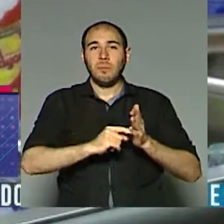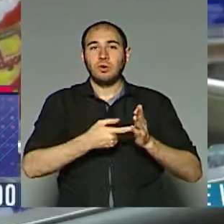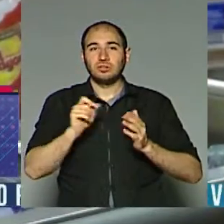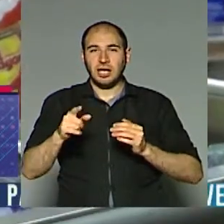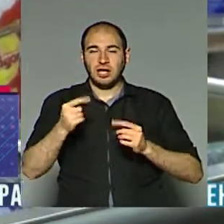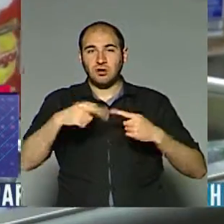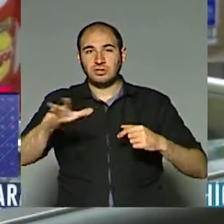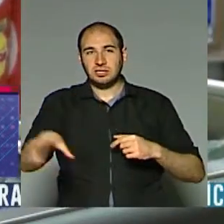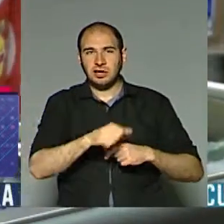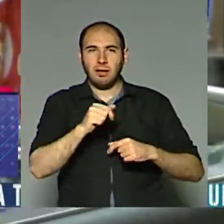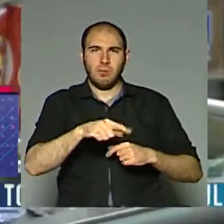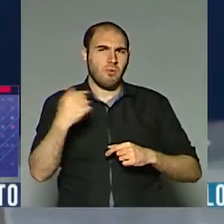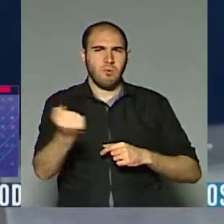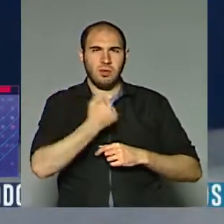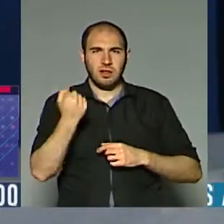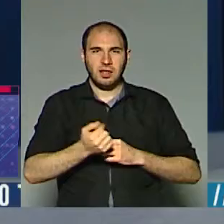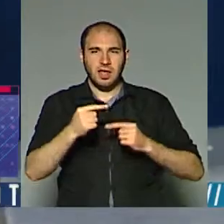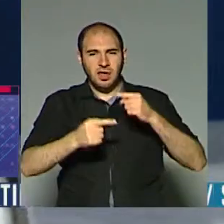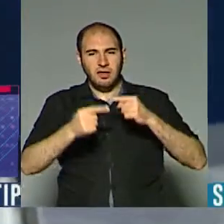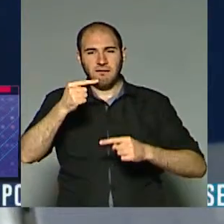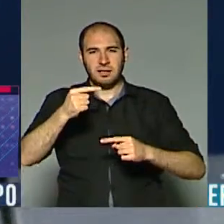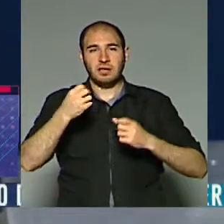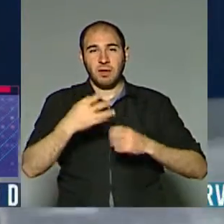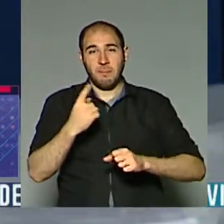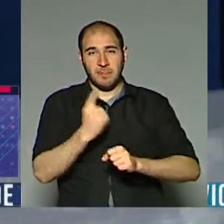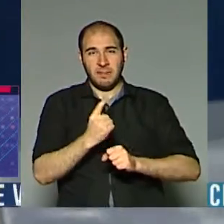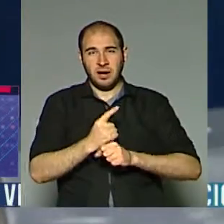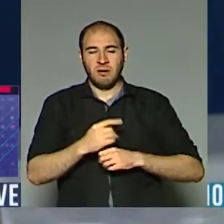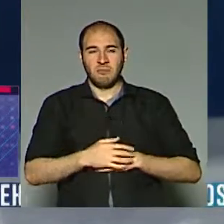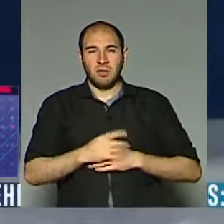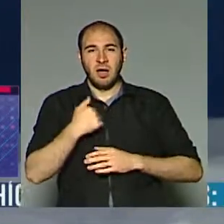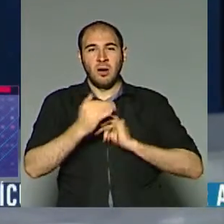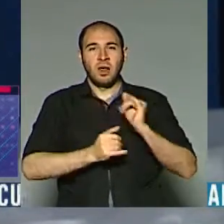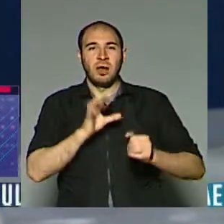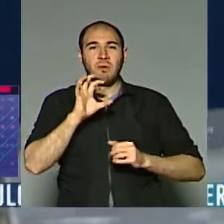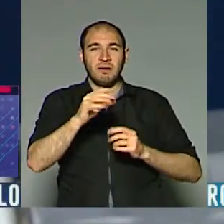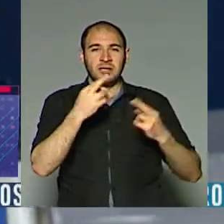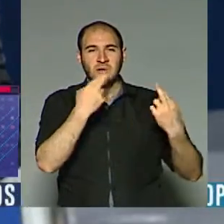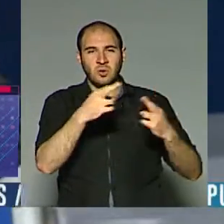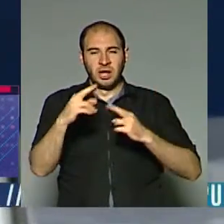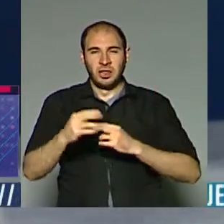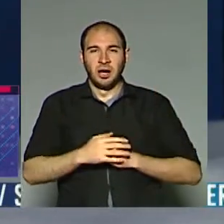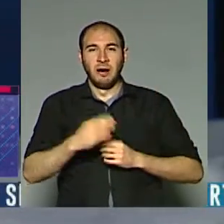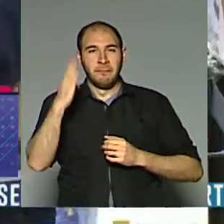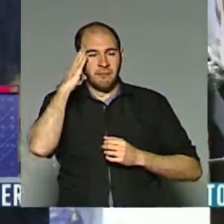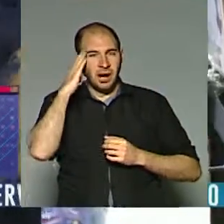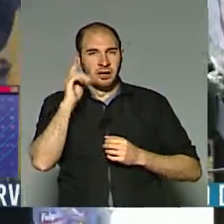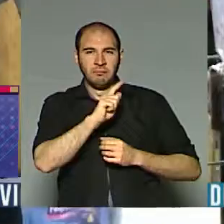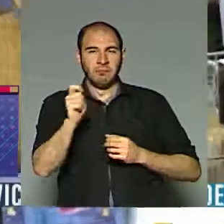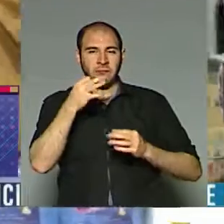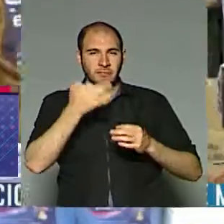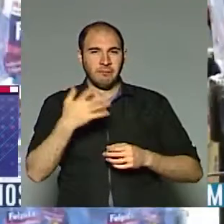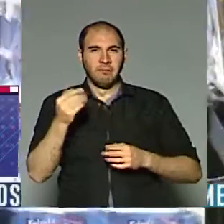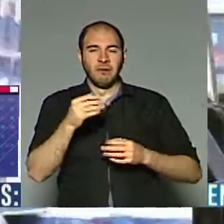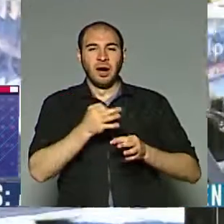Aires. El flete juega un rol fundamental. Esta diferencia se da, primero y principal, insisto, es una provincia turística. Marzo es un mes